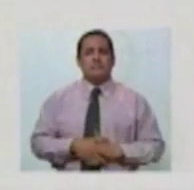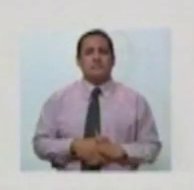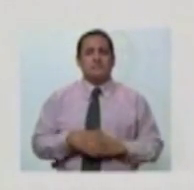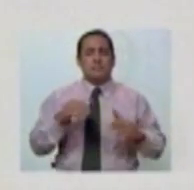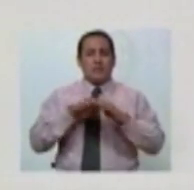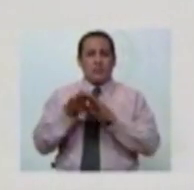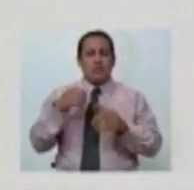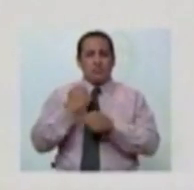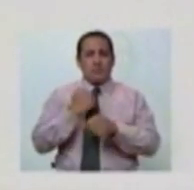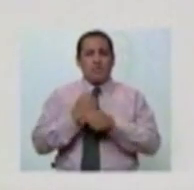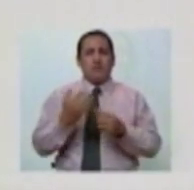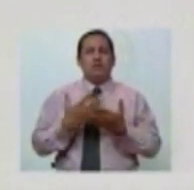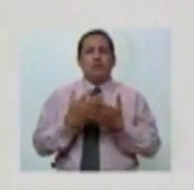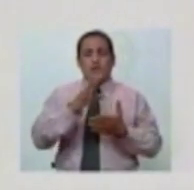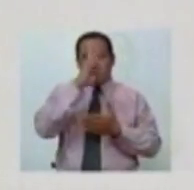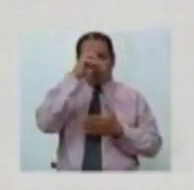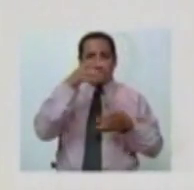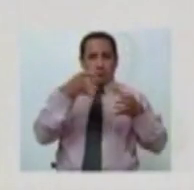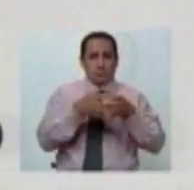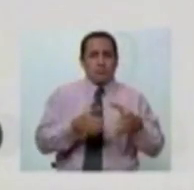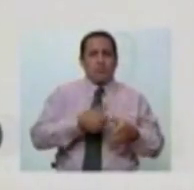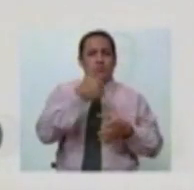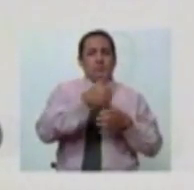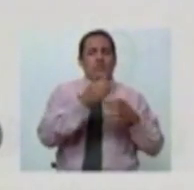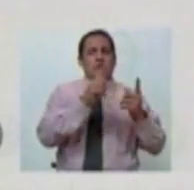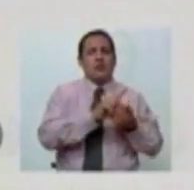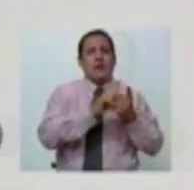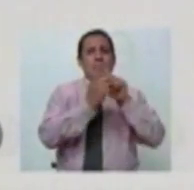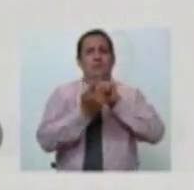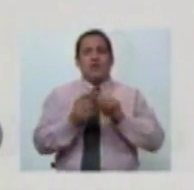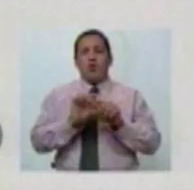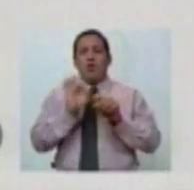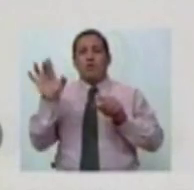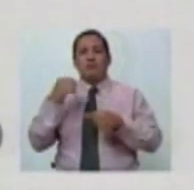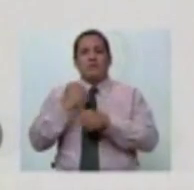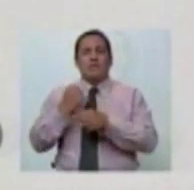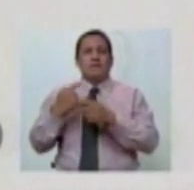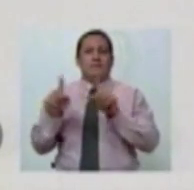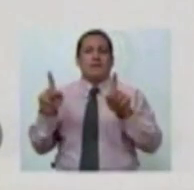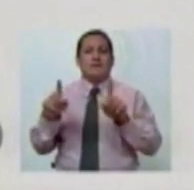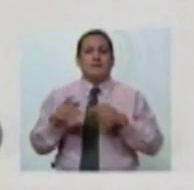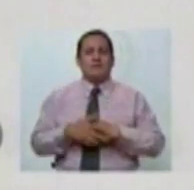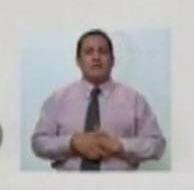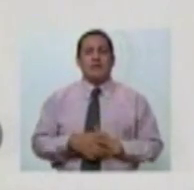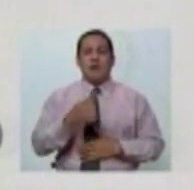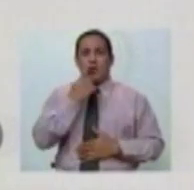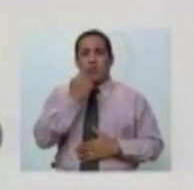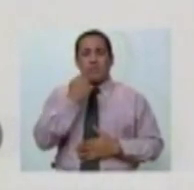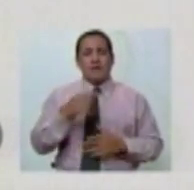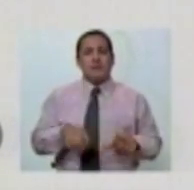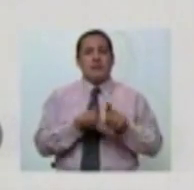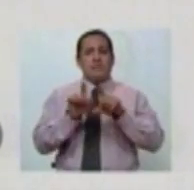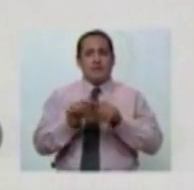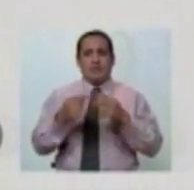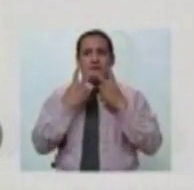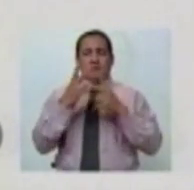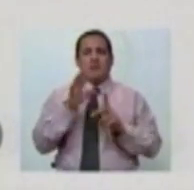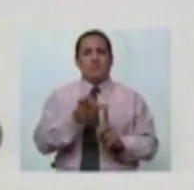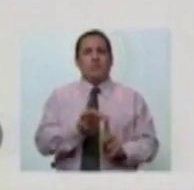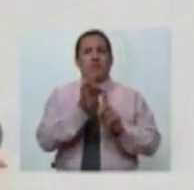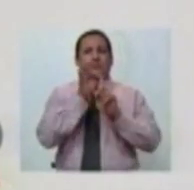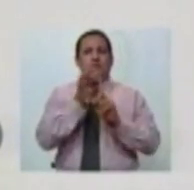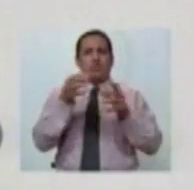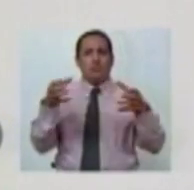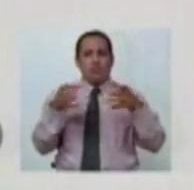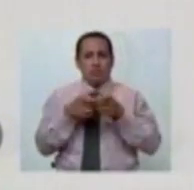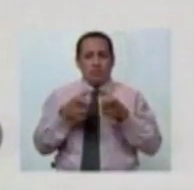en su centro de trabajo quedaba en Cusco y fue mudado a un centro de trabajo diferente, ¿no? Él además había sido elegido